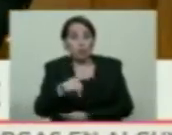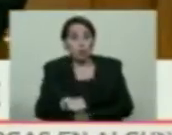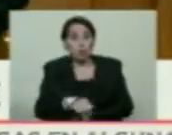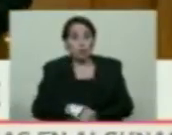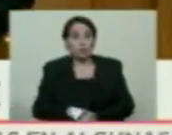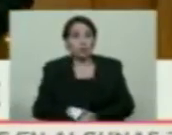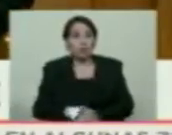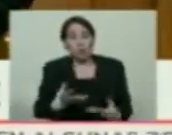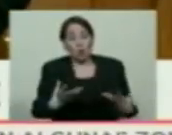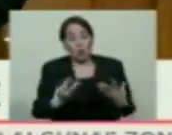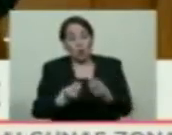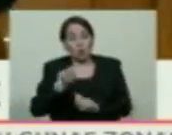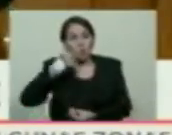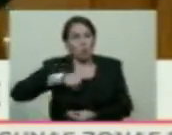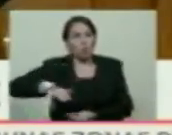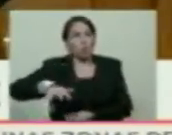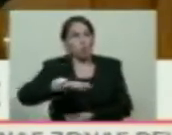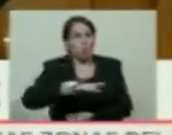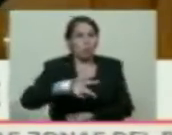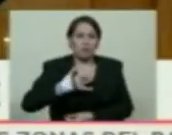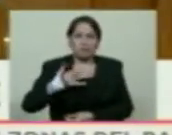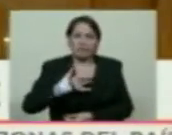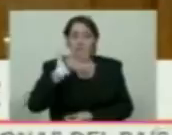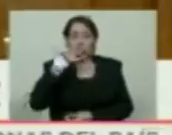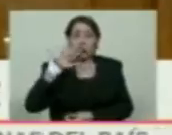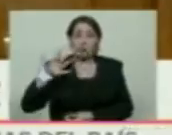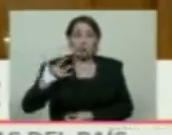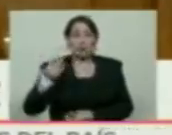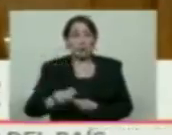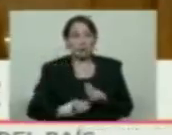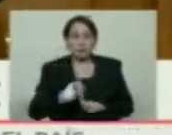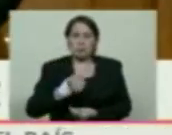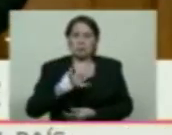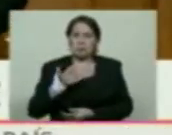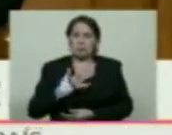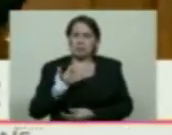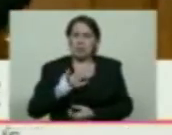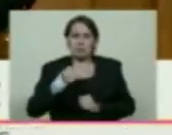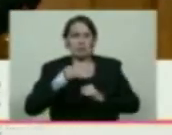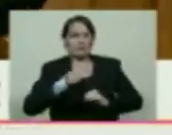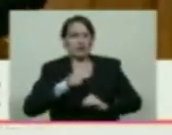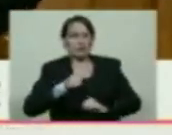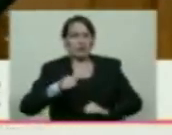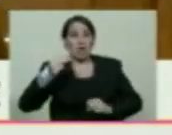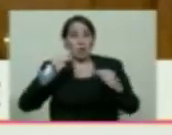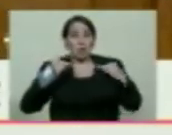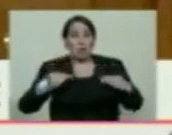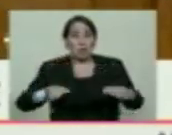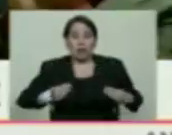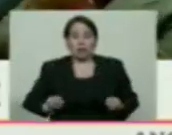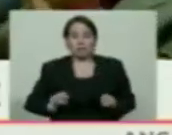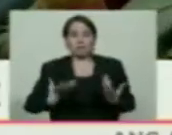junto a este pueblo completo, de verdad. Uno debe sentirse orgulloso. Yo me siento de verdad en combate con la moral a millón, pase